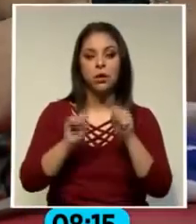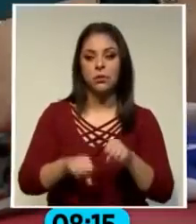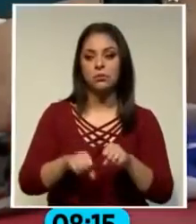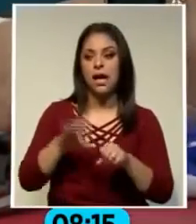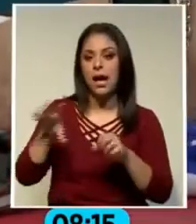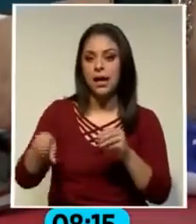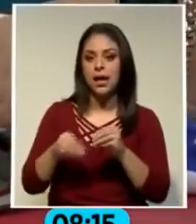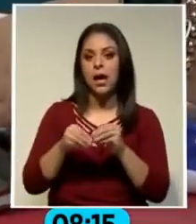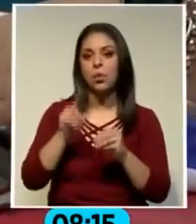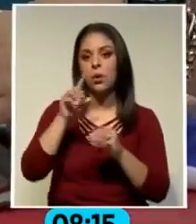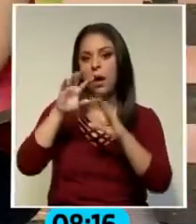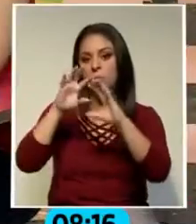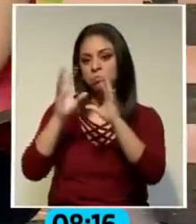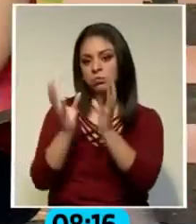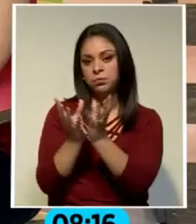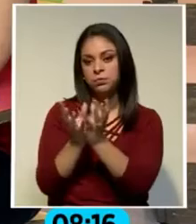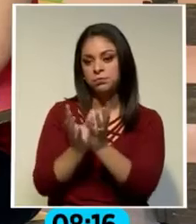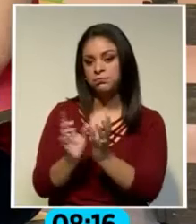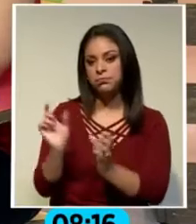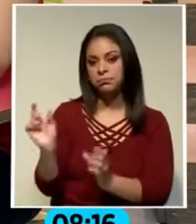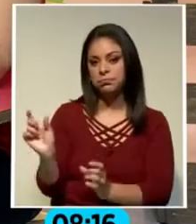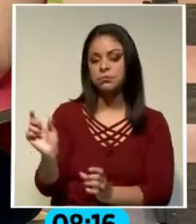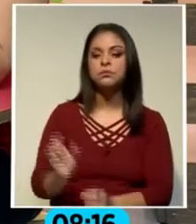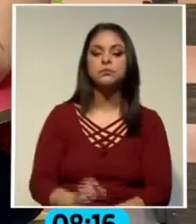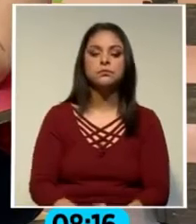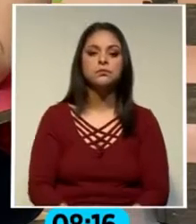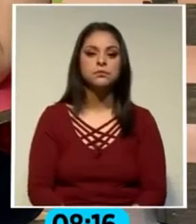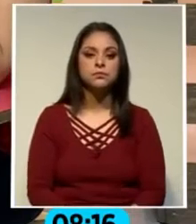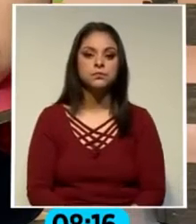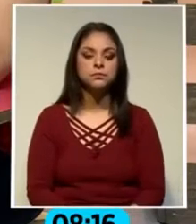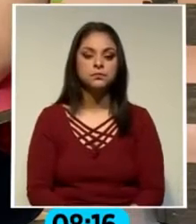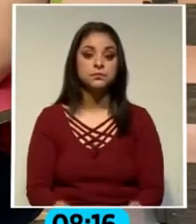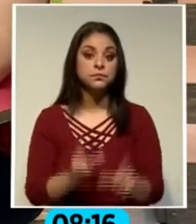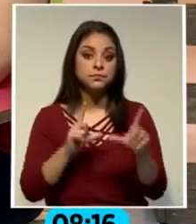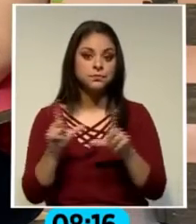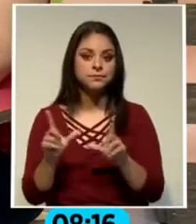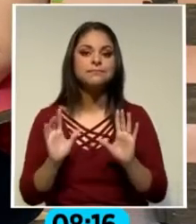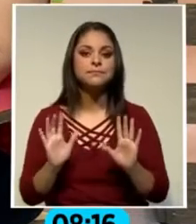niña. Ah, colocamos aquí una bola, pero listo, niña Gwen. Y listo, ¿verdad? ¿Te parece, niña